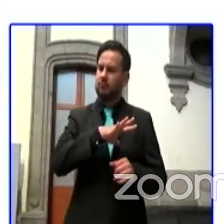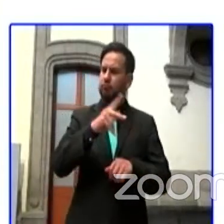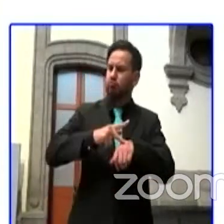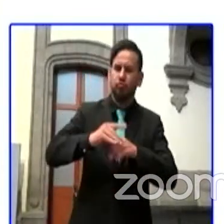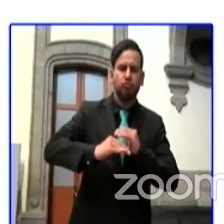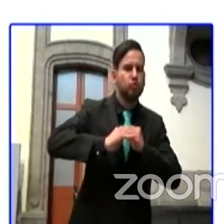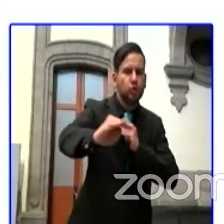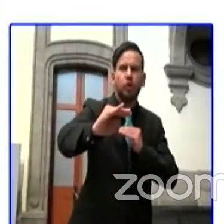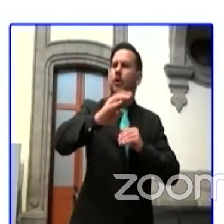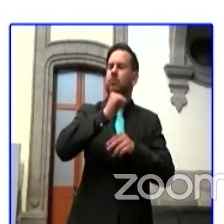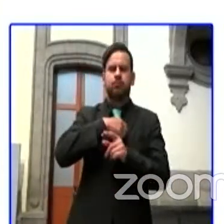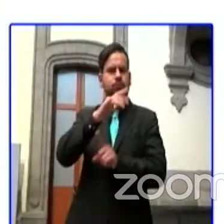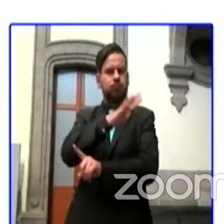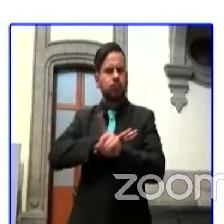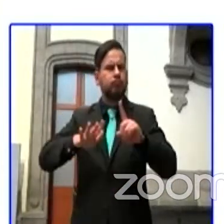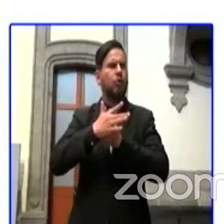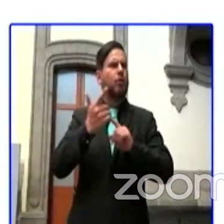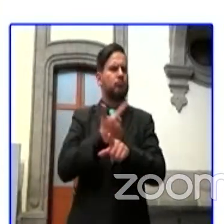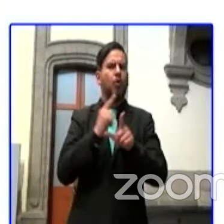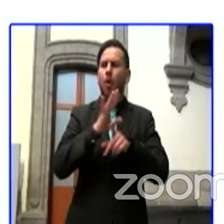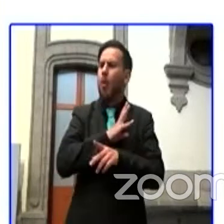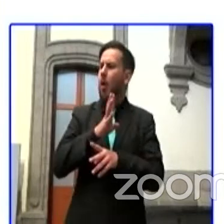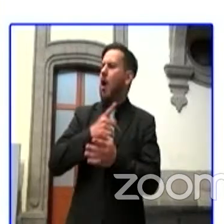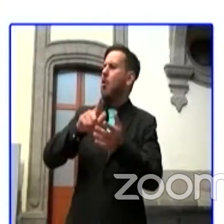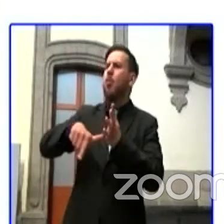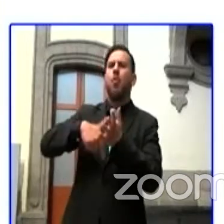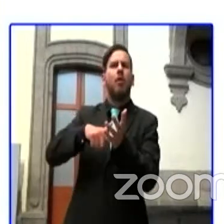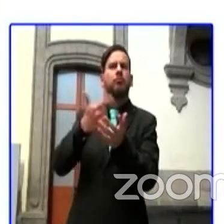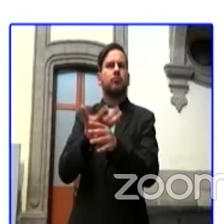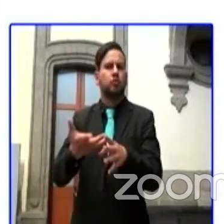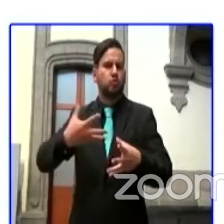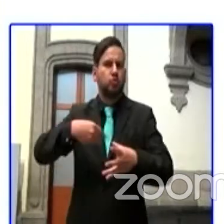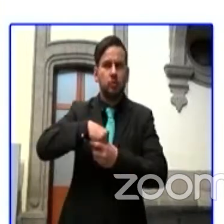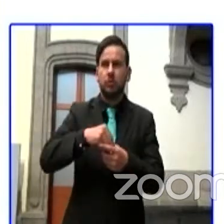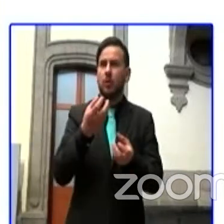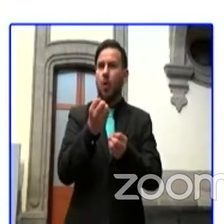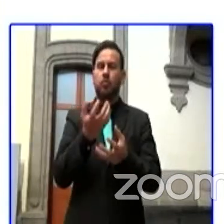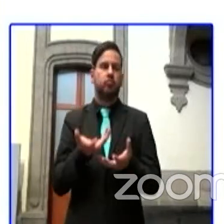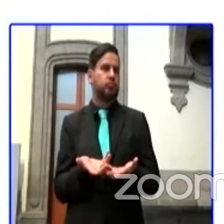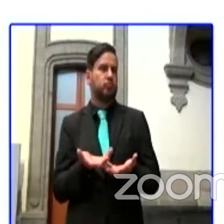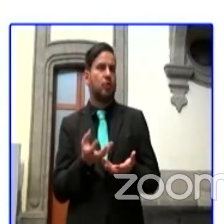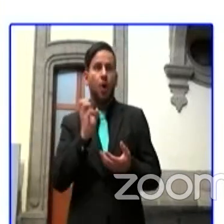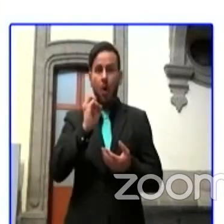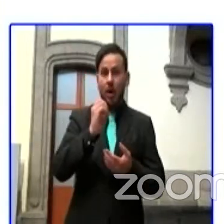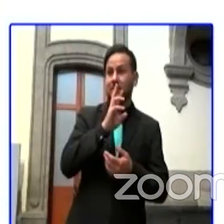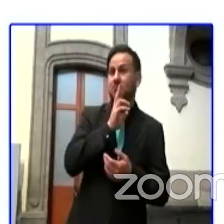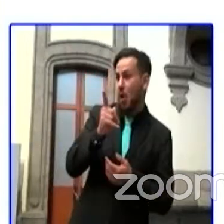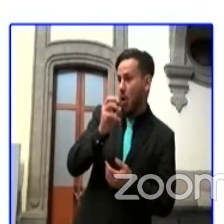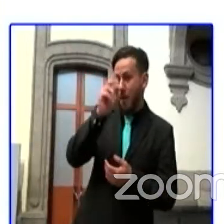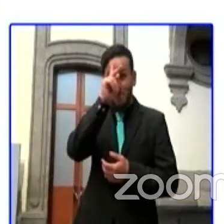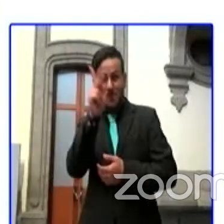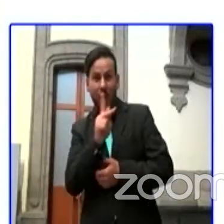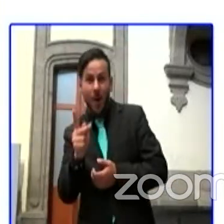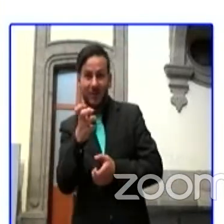espacios públicos inclusivos, ¿es mejor o peor esa sociedad?